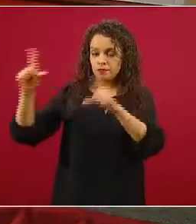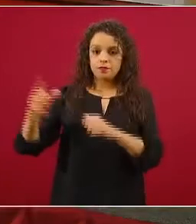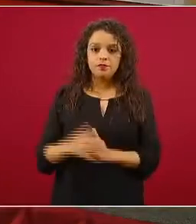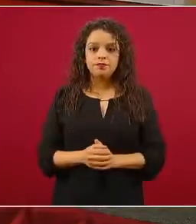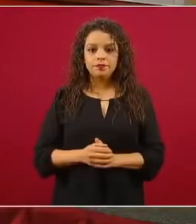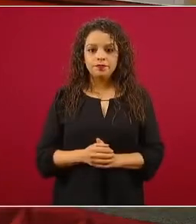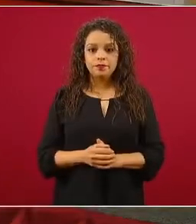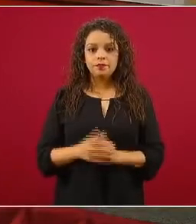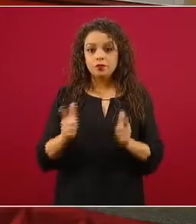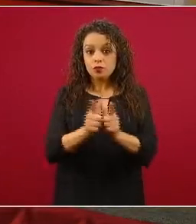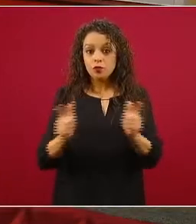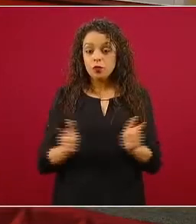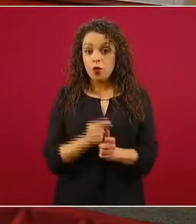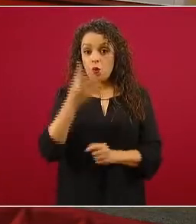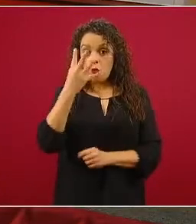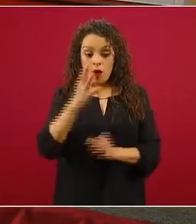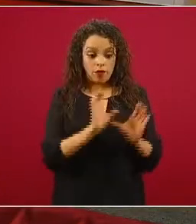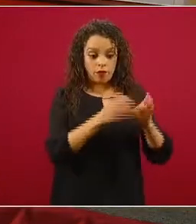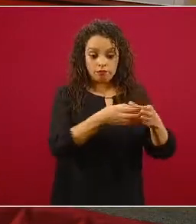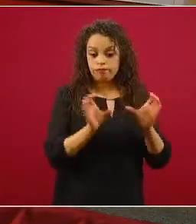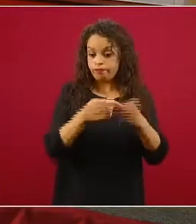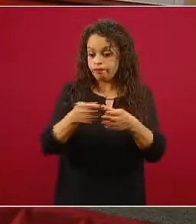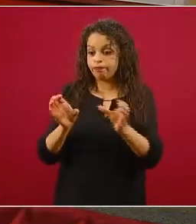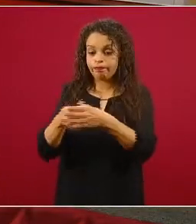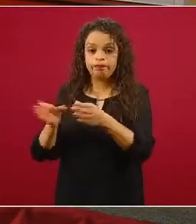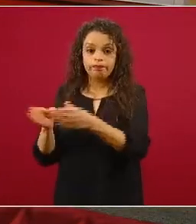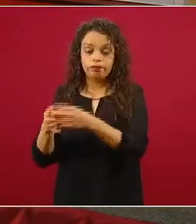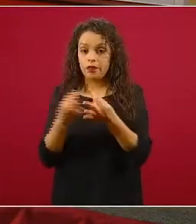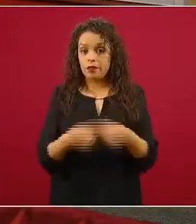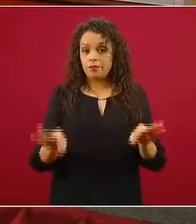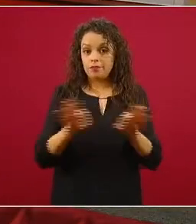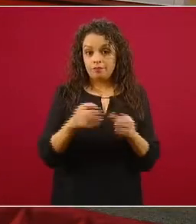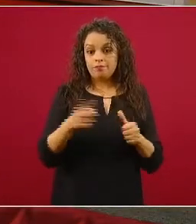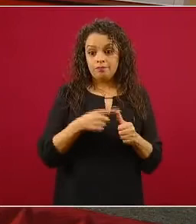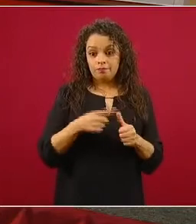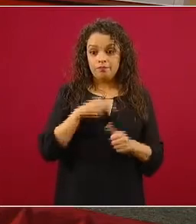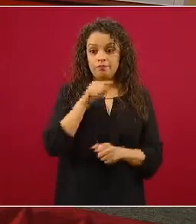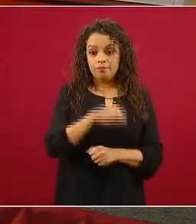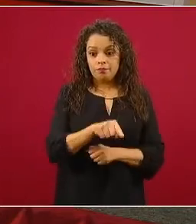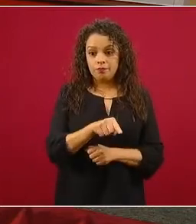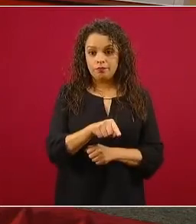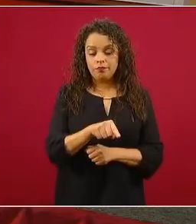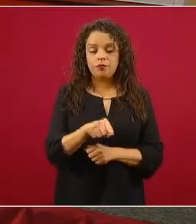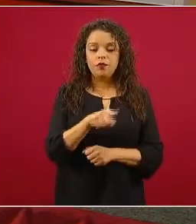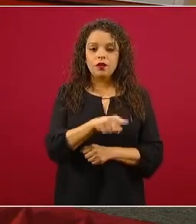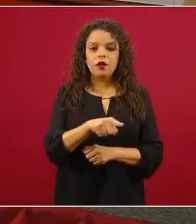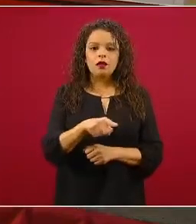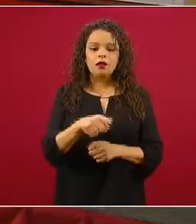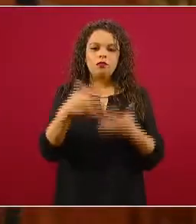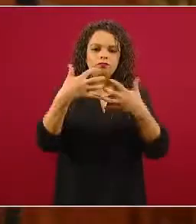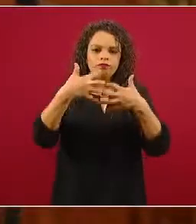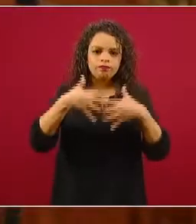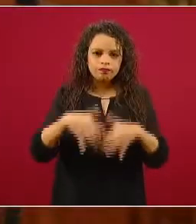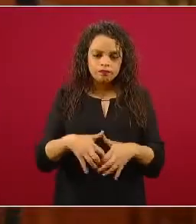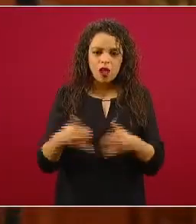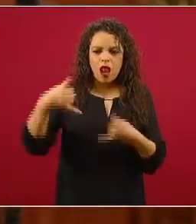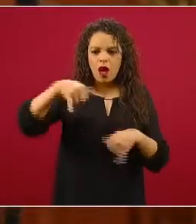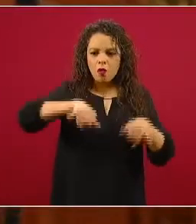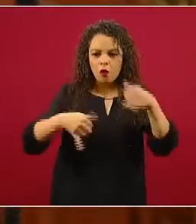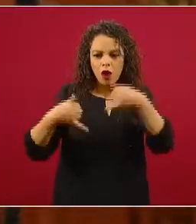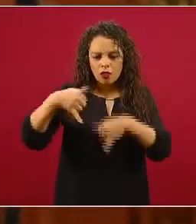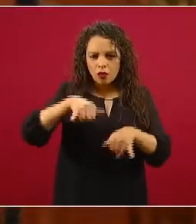grupos principalmente, el cual consta de equipos de diagnóstico y laboratorio. De estos insumos que